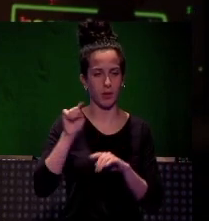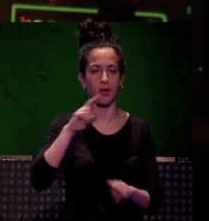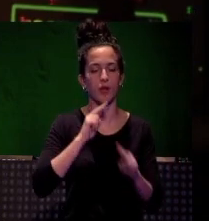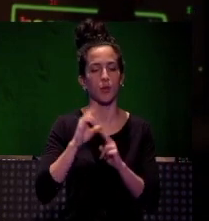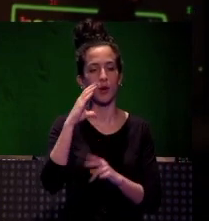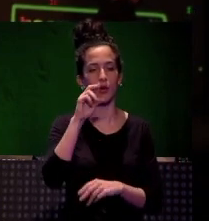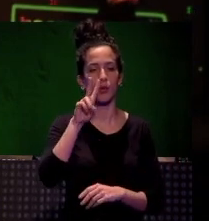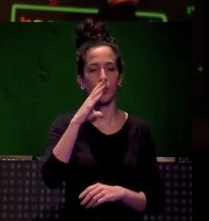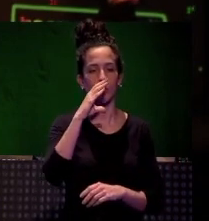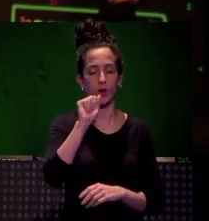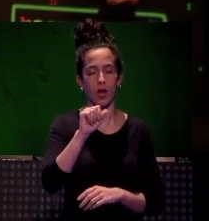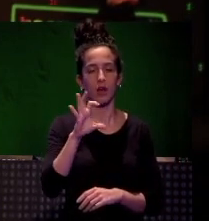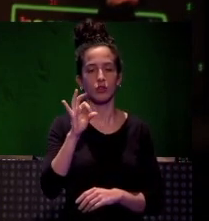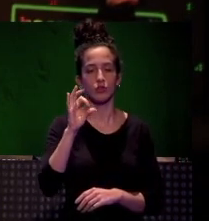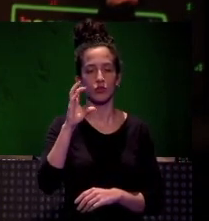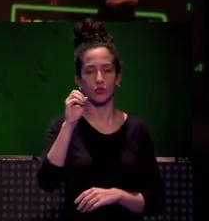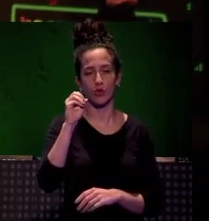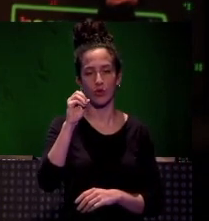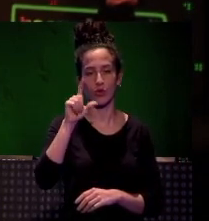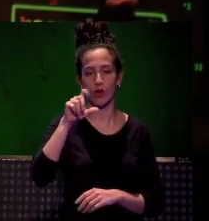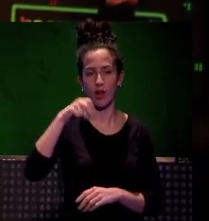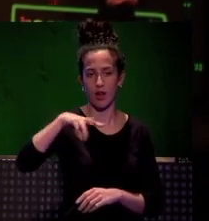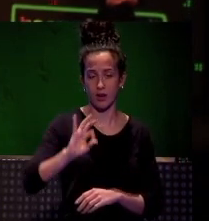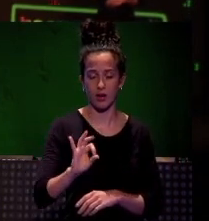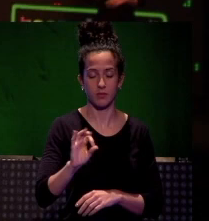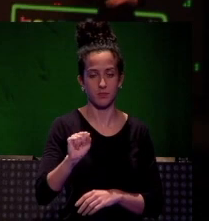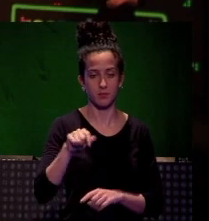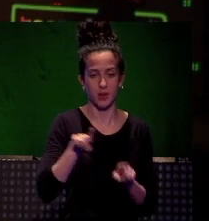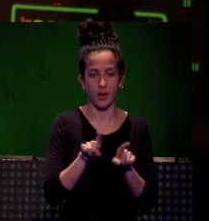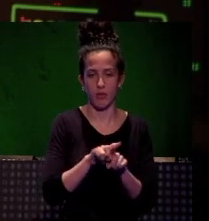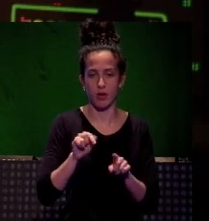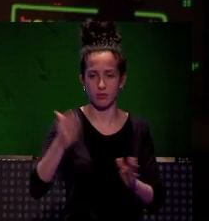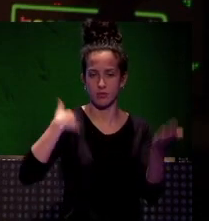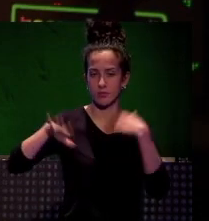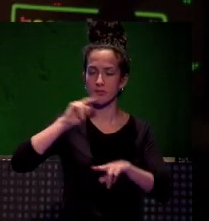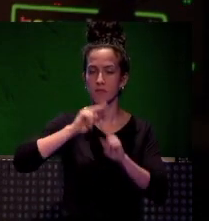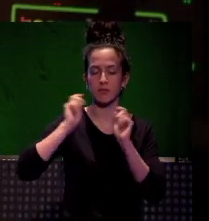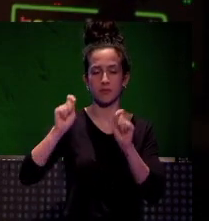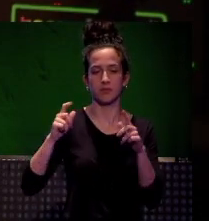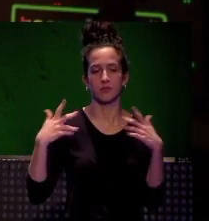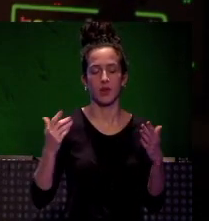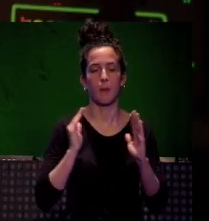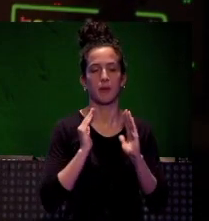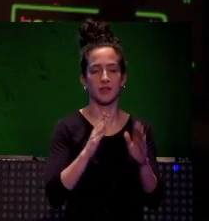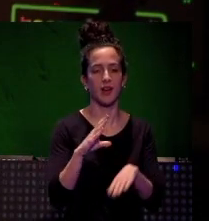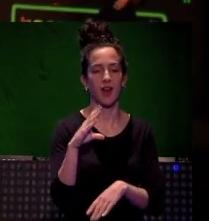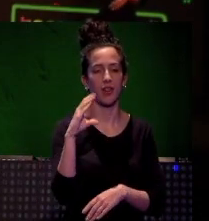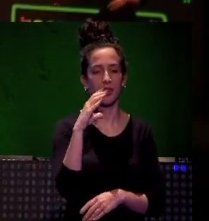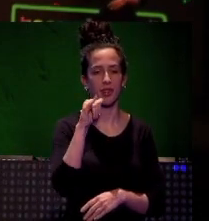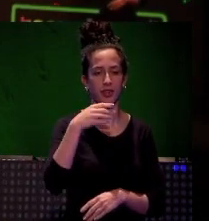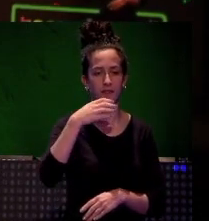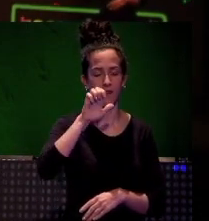pasarela en españa de la que entonces se llamó pasarela cibeles y que después se ha llamado mercedes benz fashion week madrid